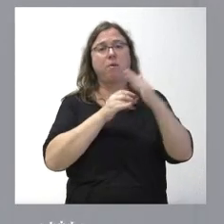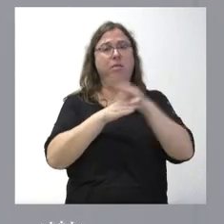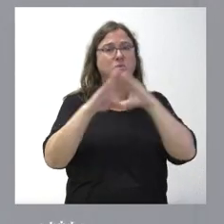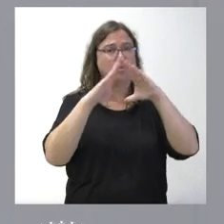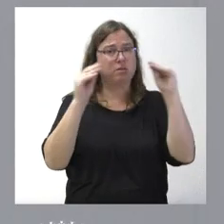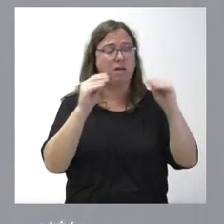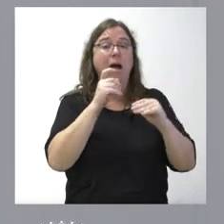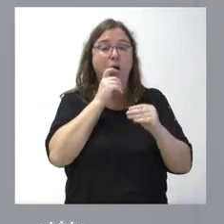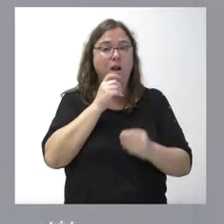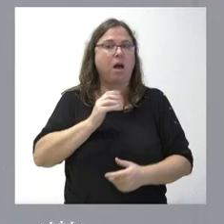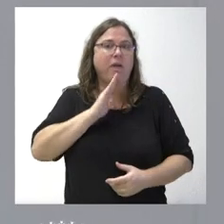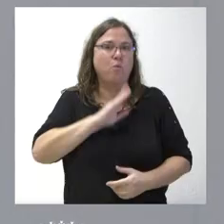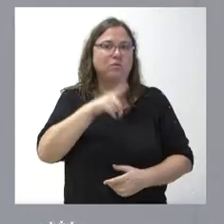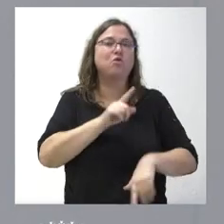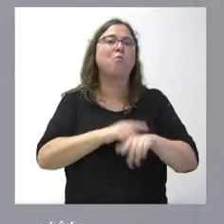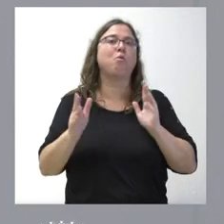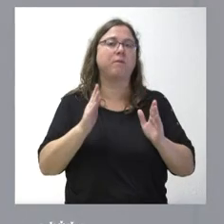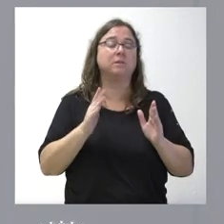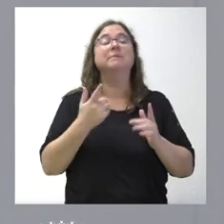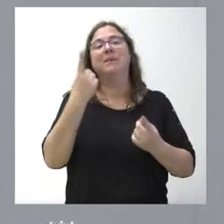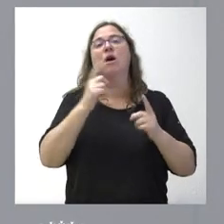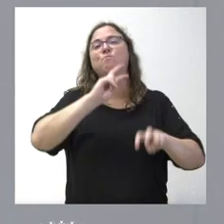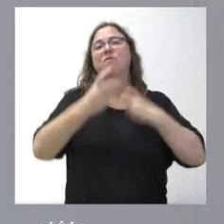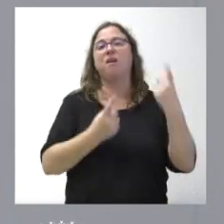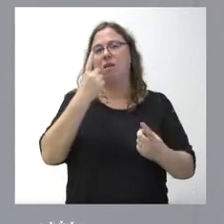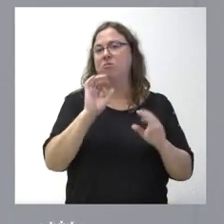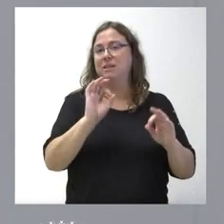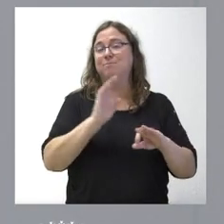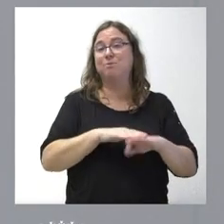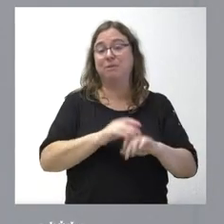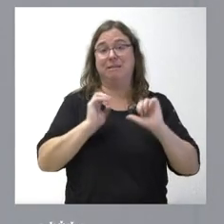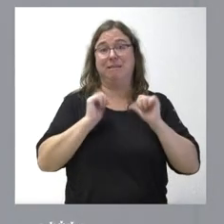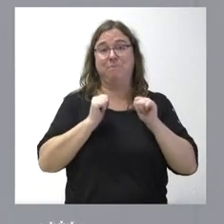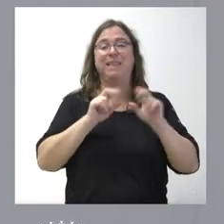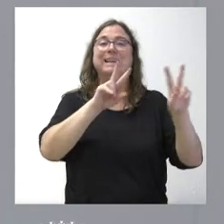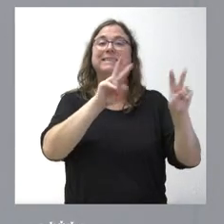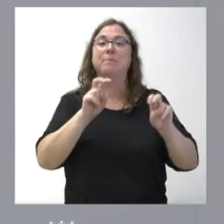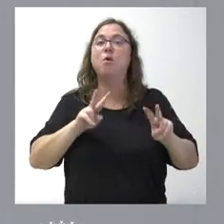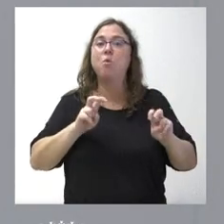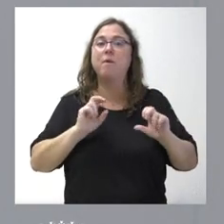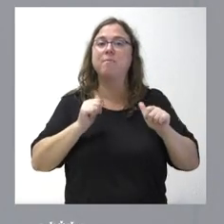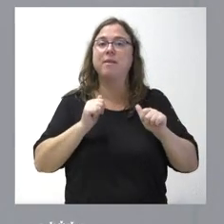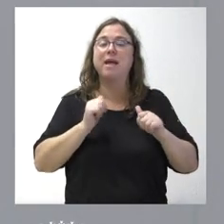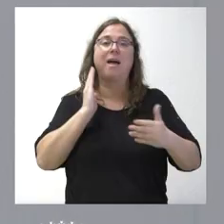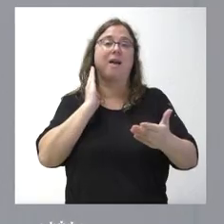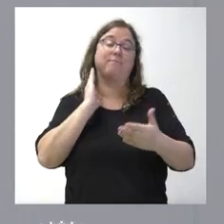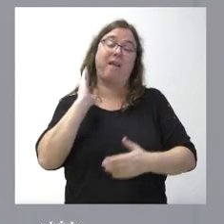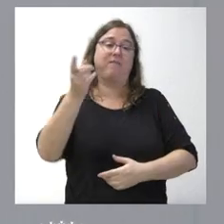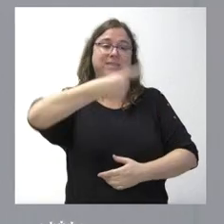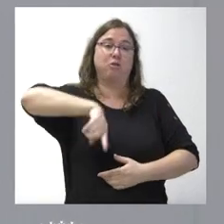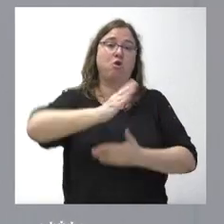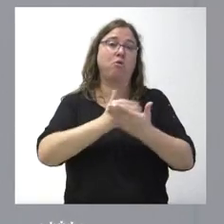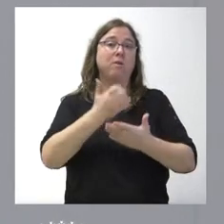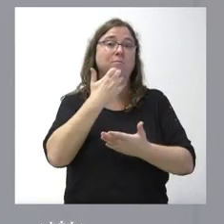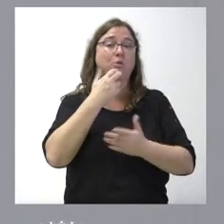hacerlo ahora en todo caso habría que hacer alguna modificación porque saben ustedes que entran en vigor algunas cuestiones que afectan a la Bau para todas las comunidades automas como